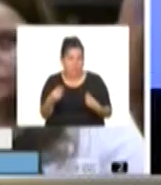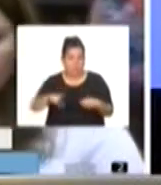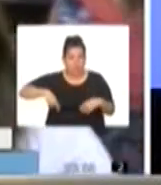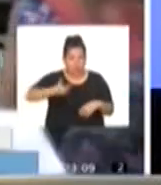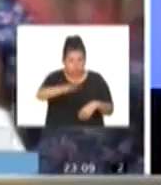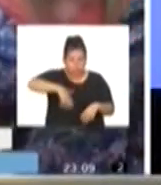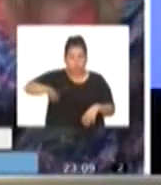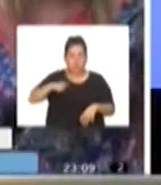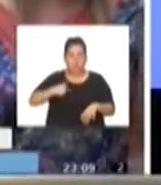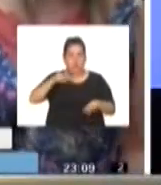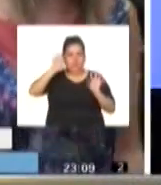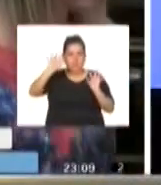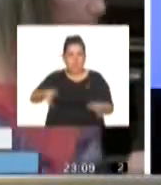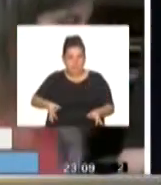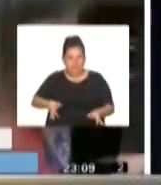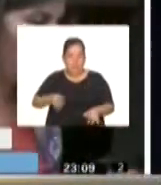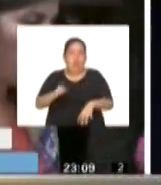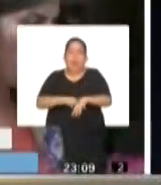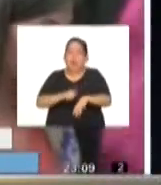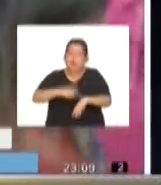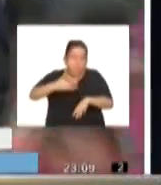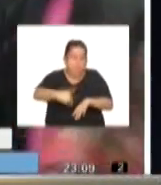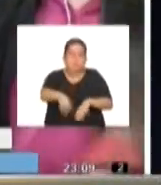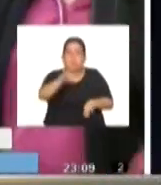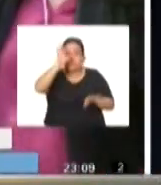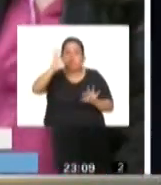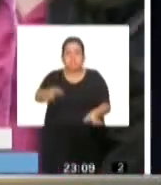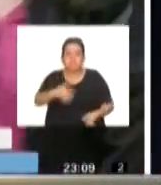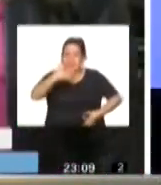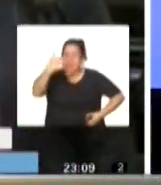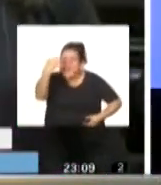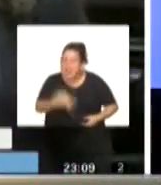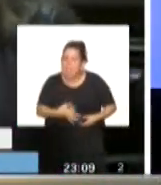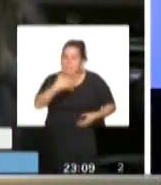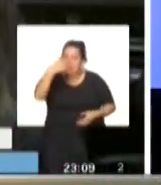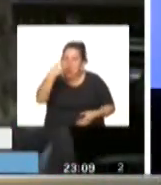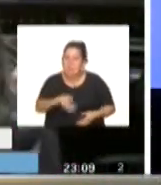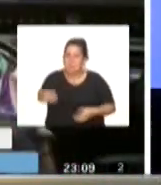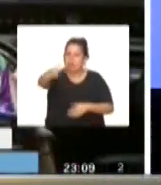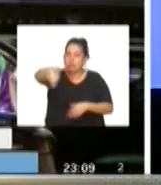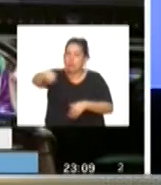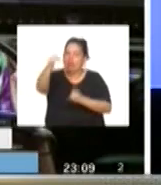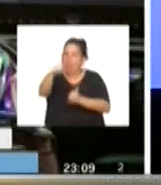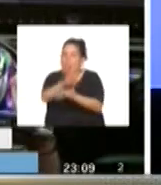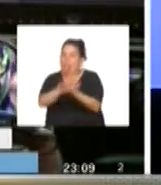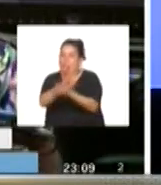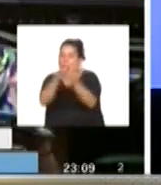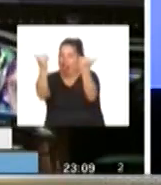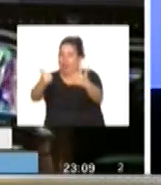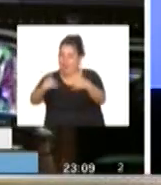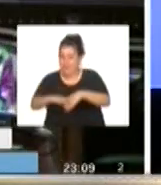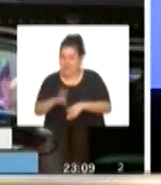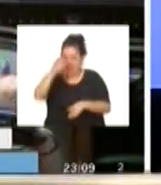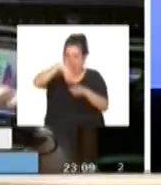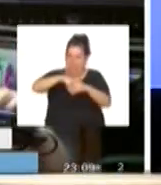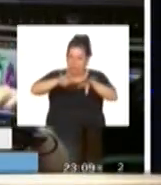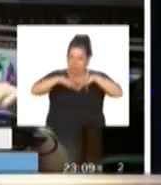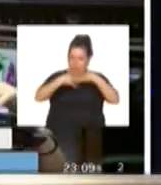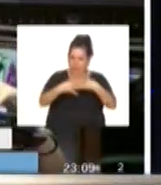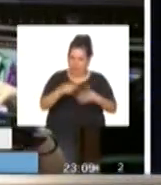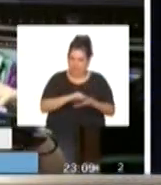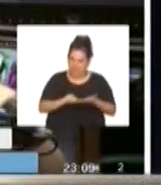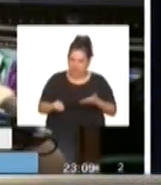liar la doctora? ¿Y quiénes la van a buscar a la doctora? Sectores de la izquierda y organizaciones sociales. Eso estaba absolutamente cantado.